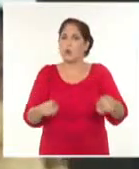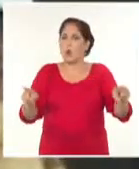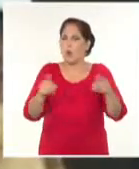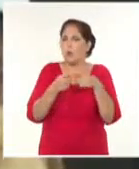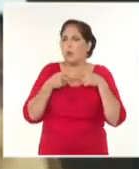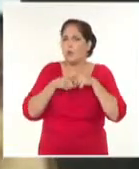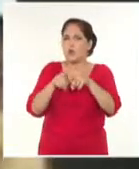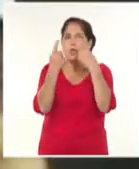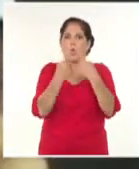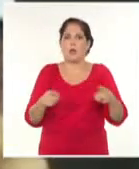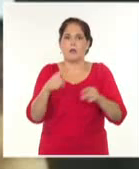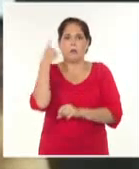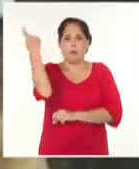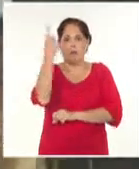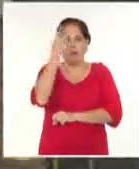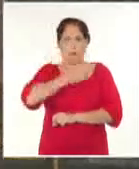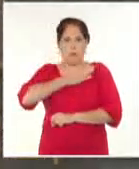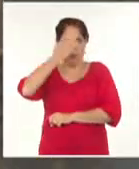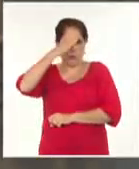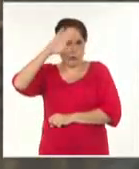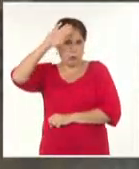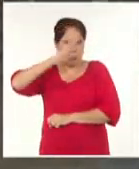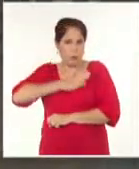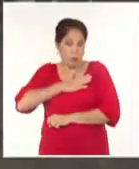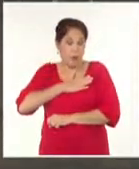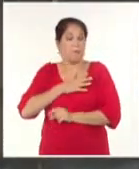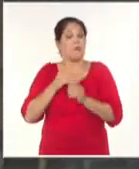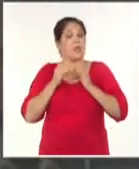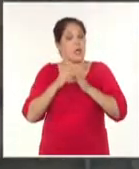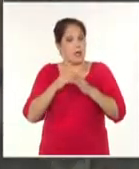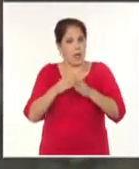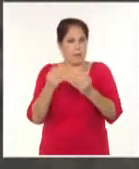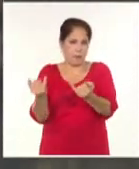himno nacional cubano. En Gran Maya, Kelin Pérez,